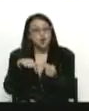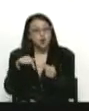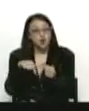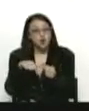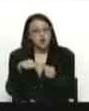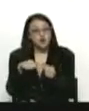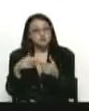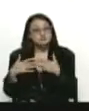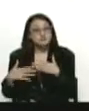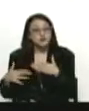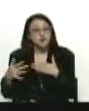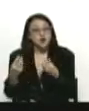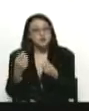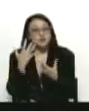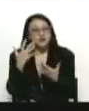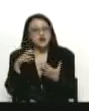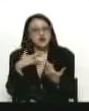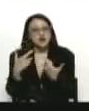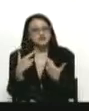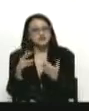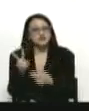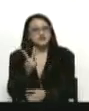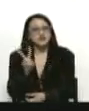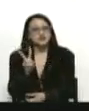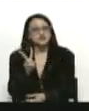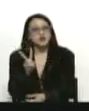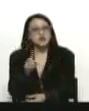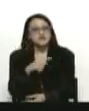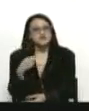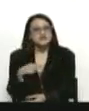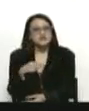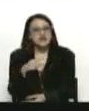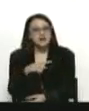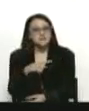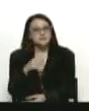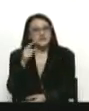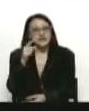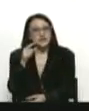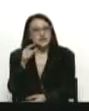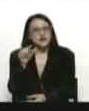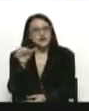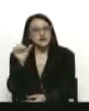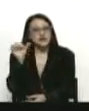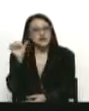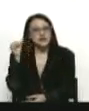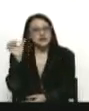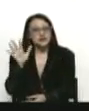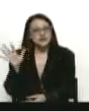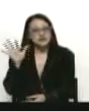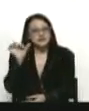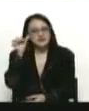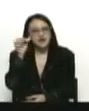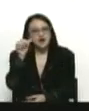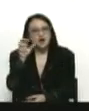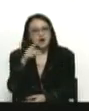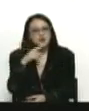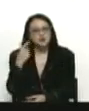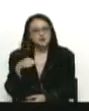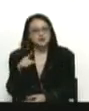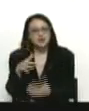tiempo, ¿cómo ve la relación de Venezuela con China, India, Rusia, Europa, Estados Unidos? E inclusive, ¿cómo ve la relación de América